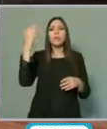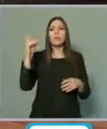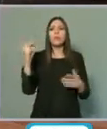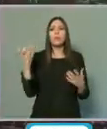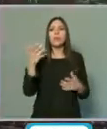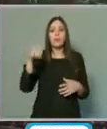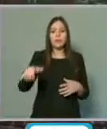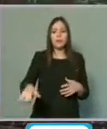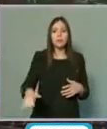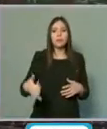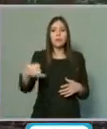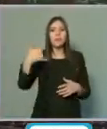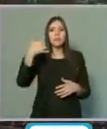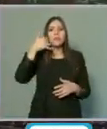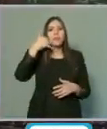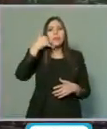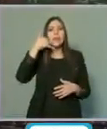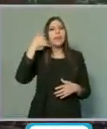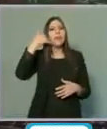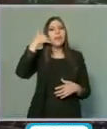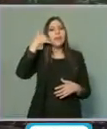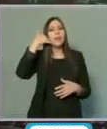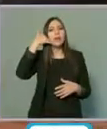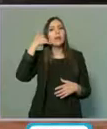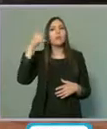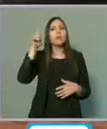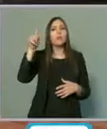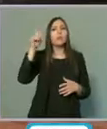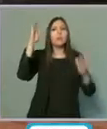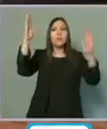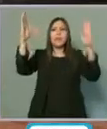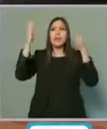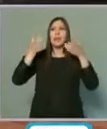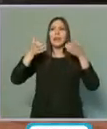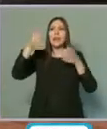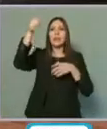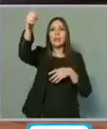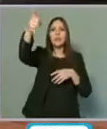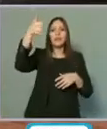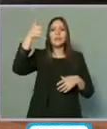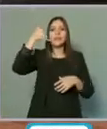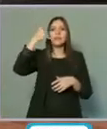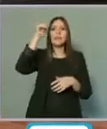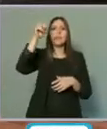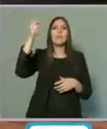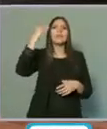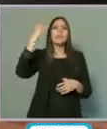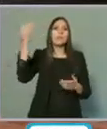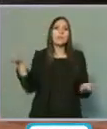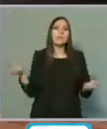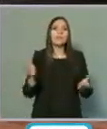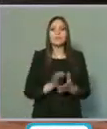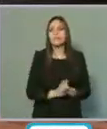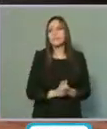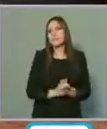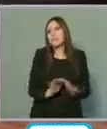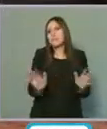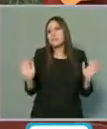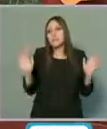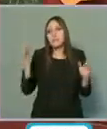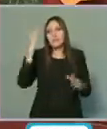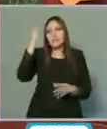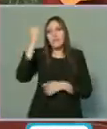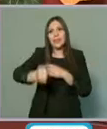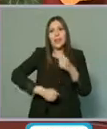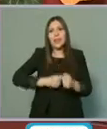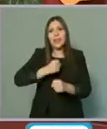una bocina de un teléfono público, de estos de la calle que tienen todavía botones? ¿Hace cuánto? Años, no Pues sé. yo creo que Ya a ahí